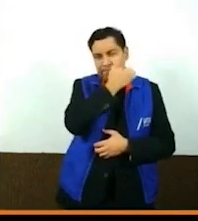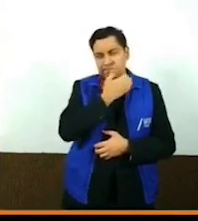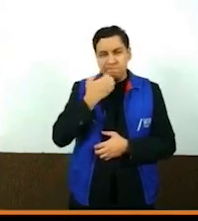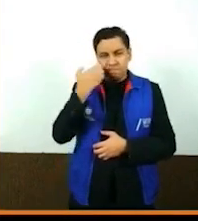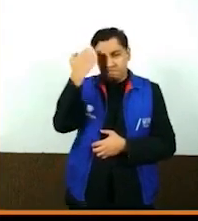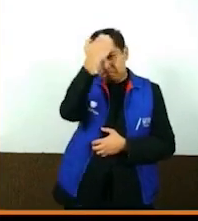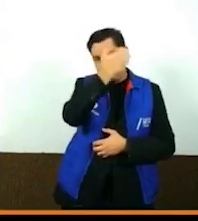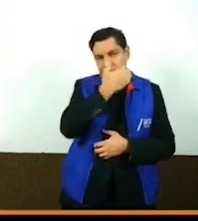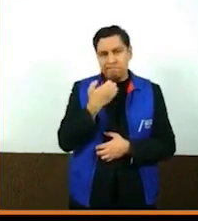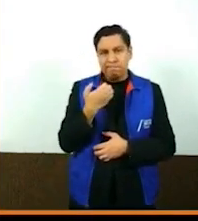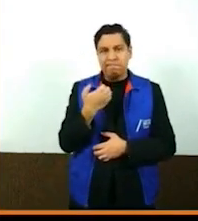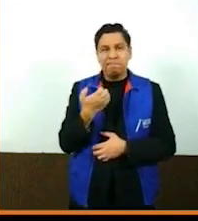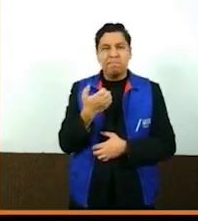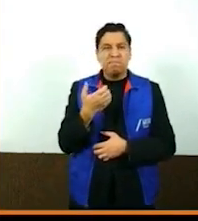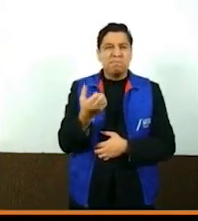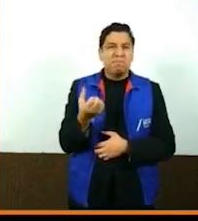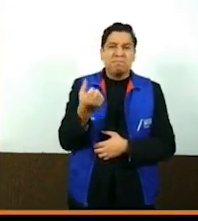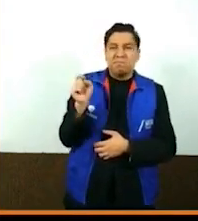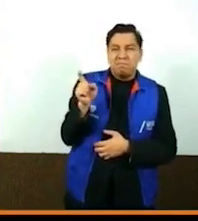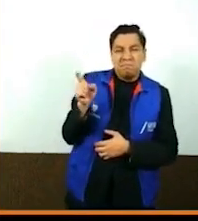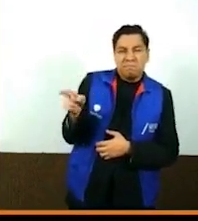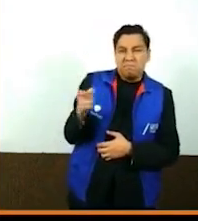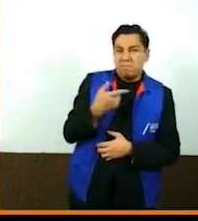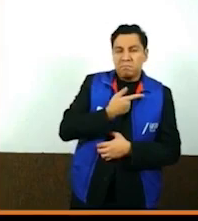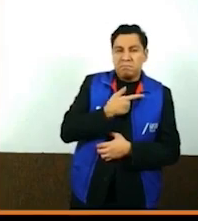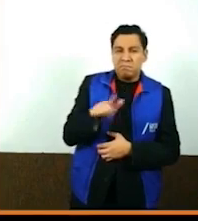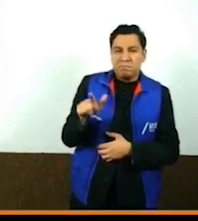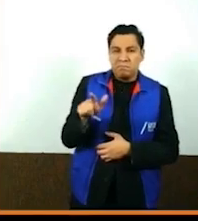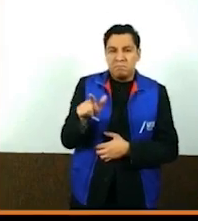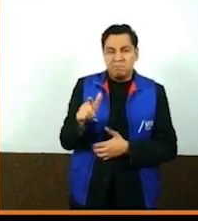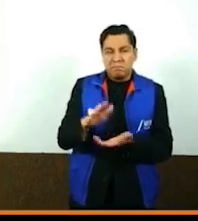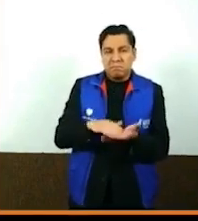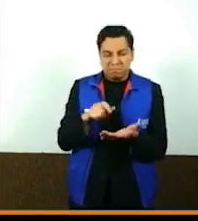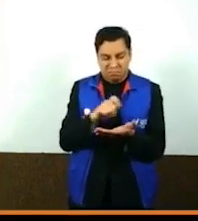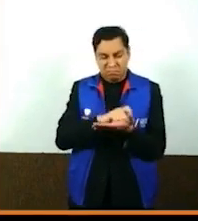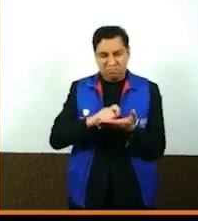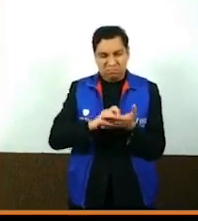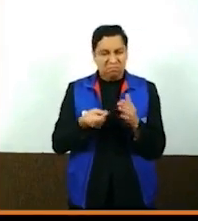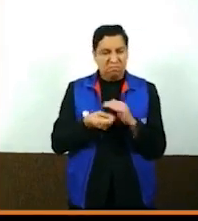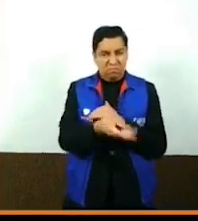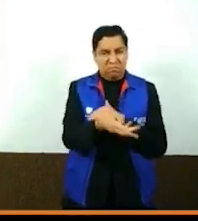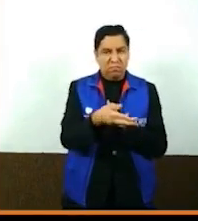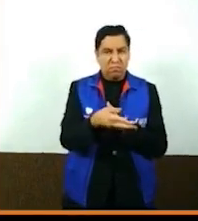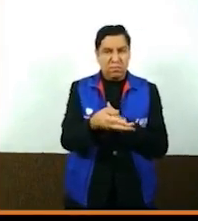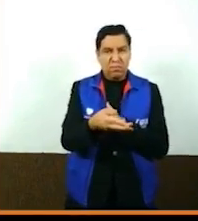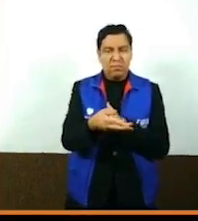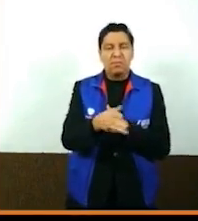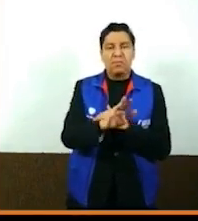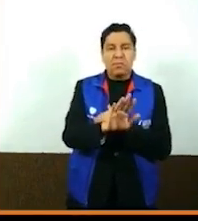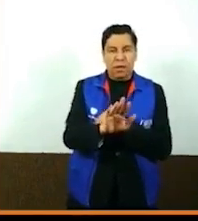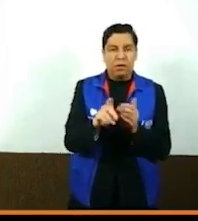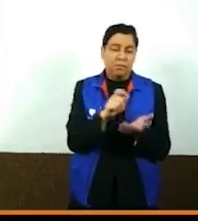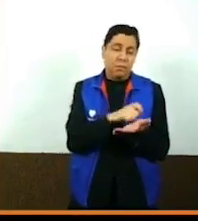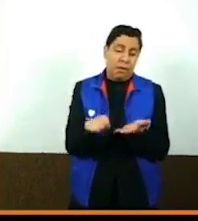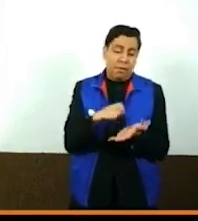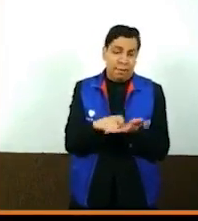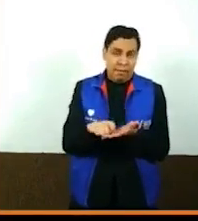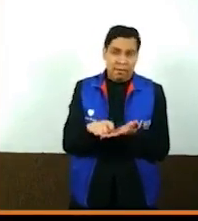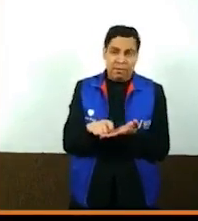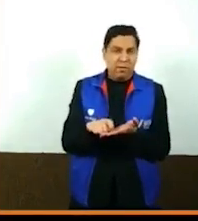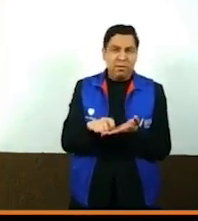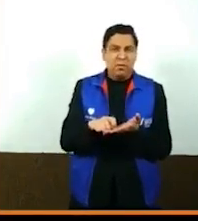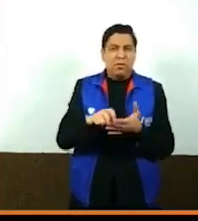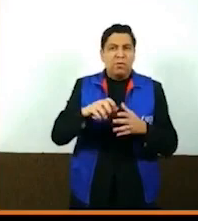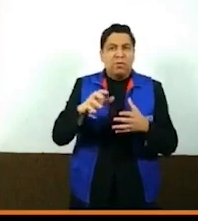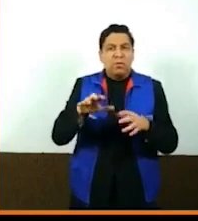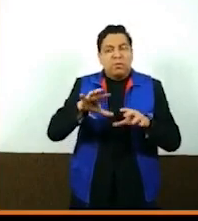esto de las quejas y de las denuncias dentro de las empresas, el saber que ya hay tecnología que nos permite utilizarla para